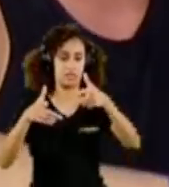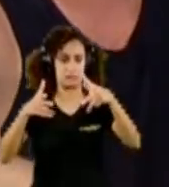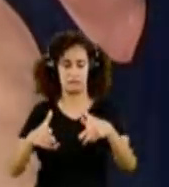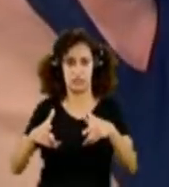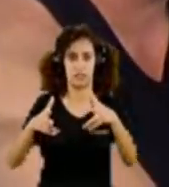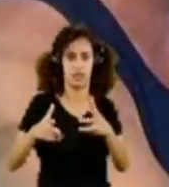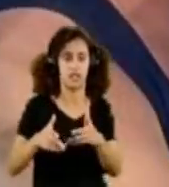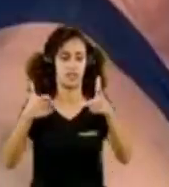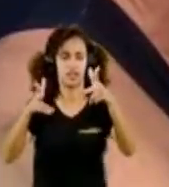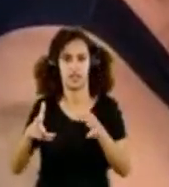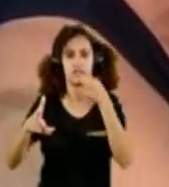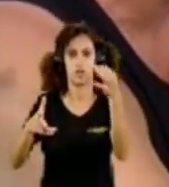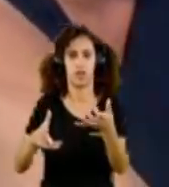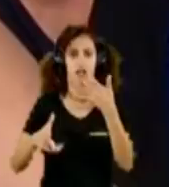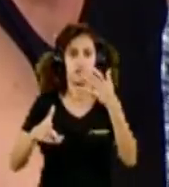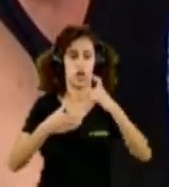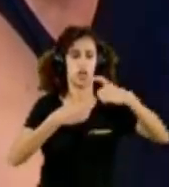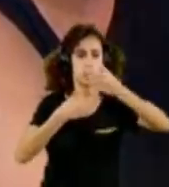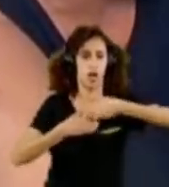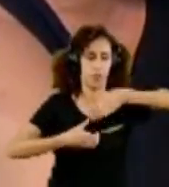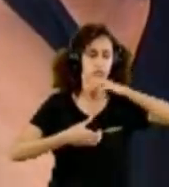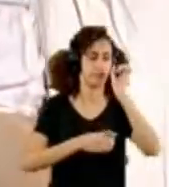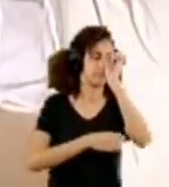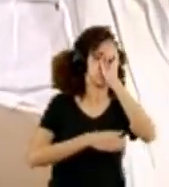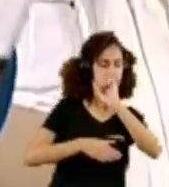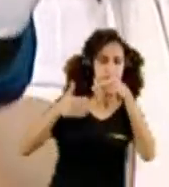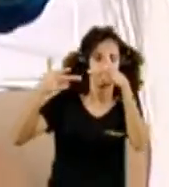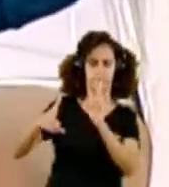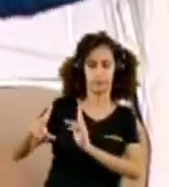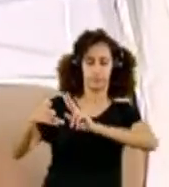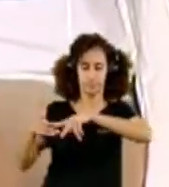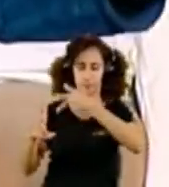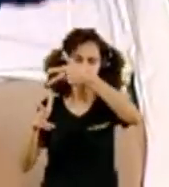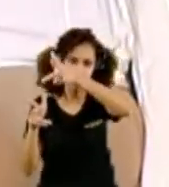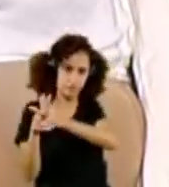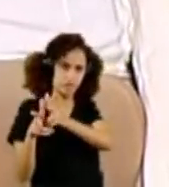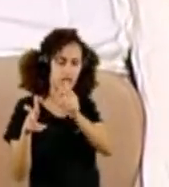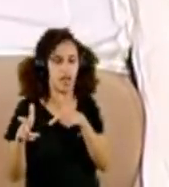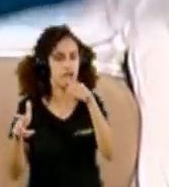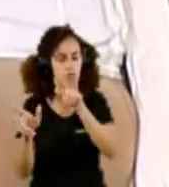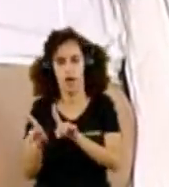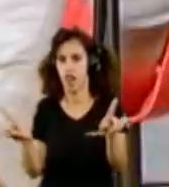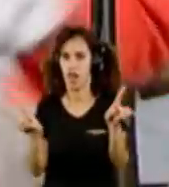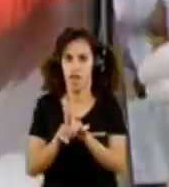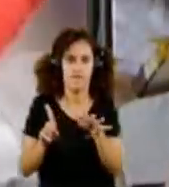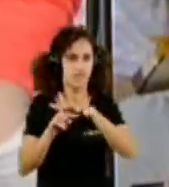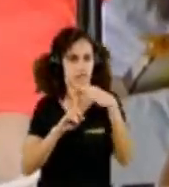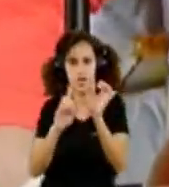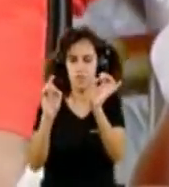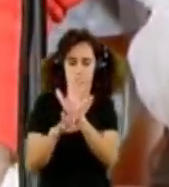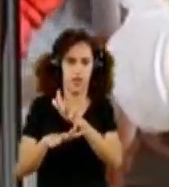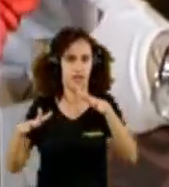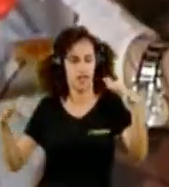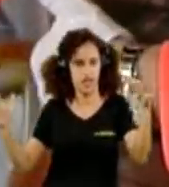me abrazo yo siempre que vuelvo de copa. En ella pasamos momentos muy mágicos, míticos. Por